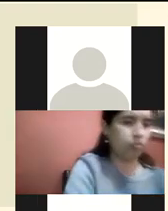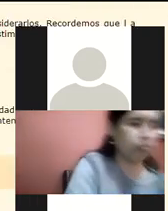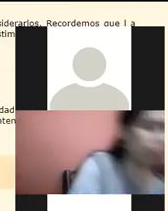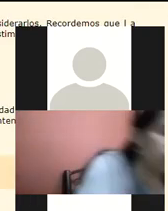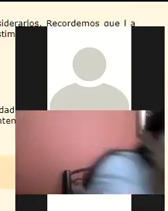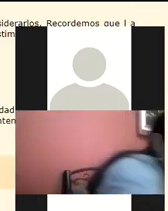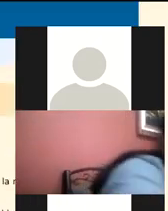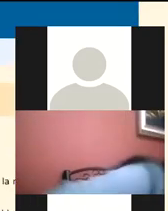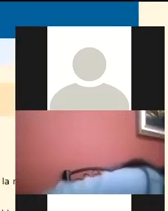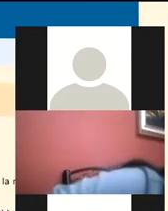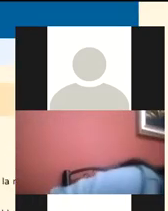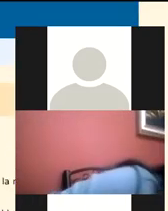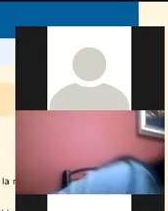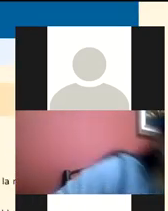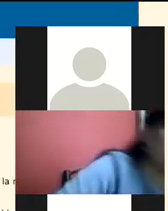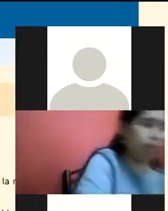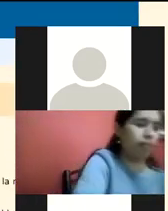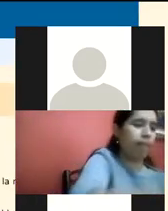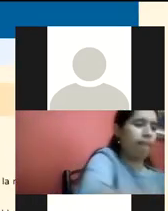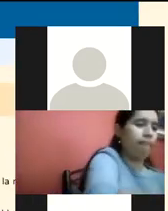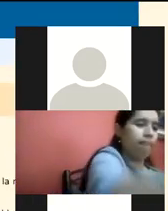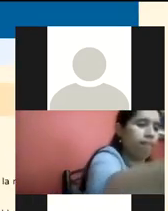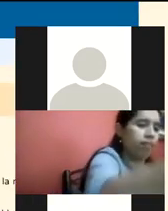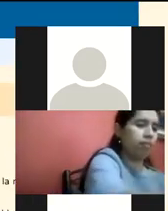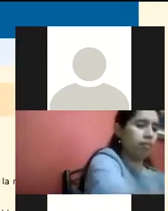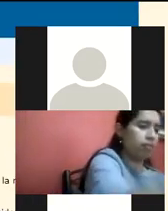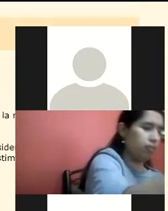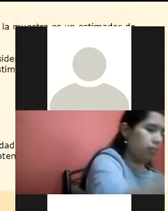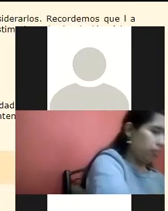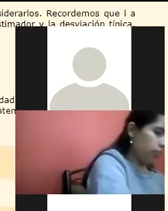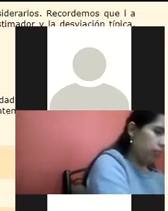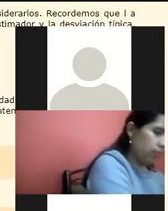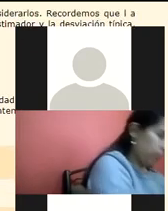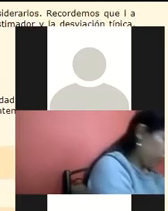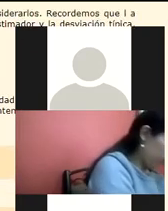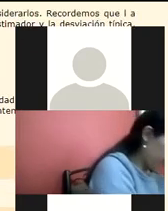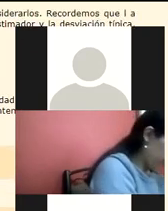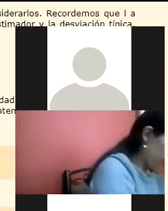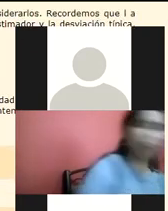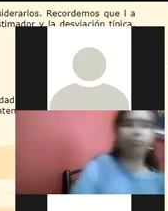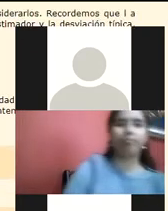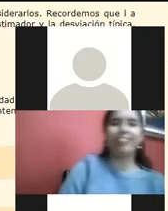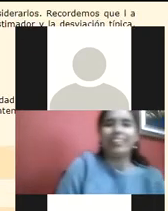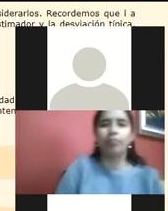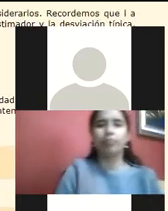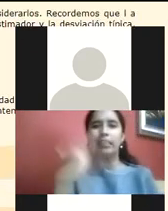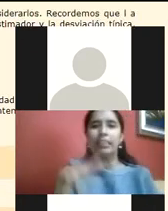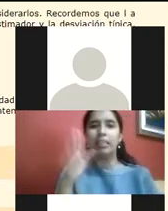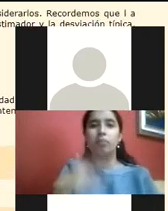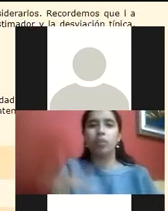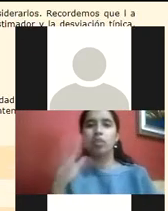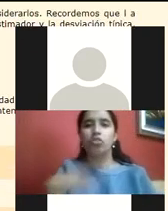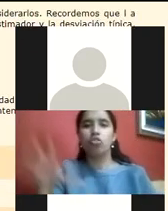que es esta de aquí. Habla sobre estimación de parámetros. Y aquí tengo un intervalo de confianza para la